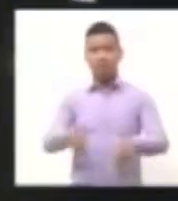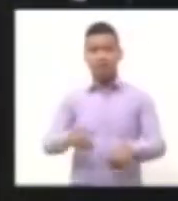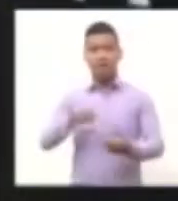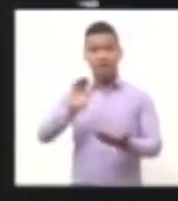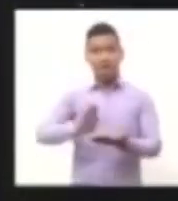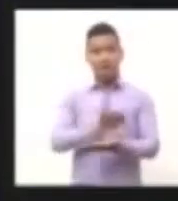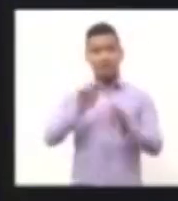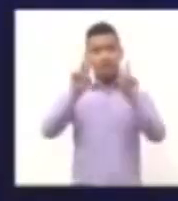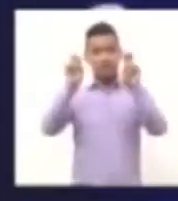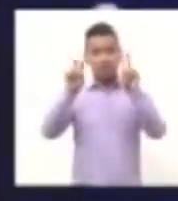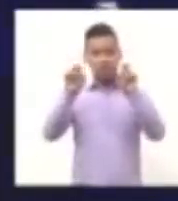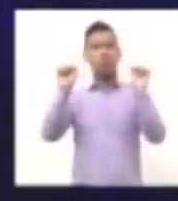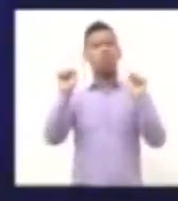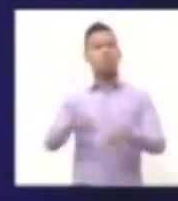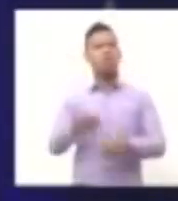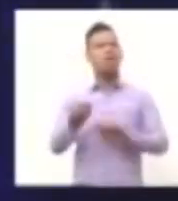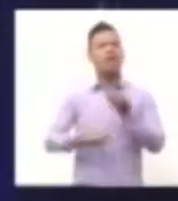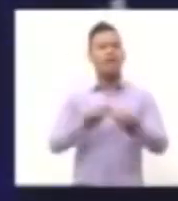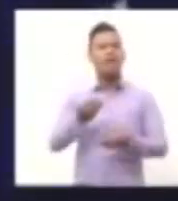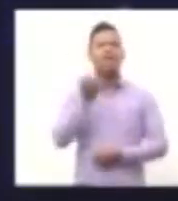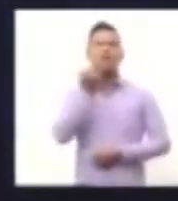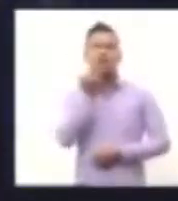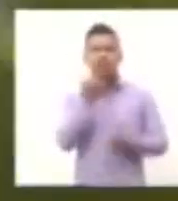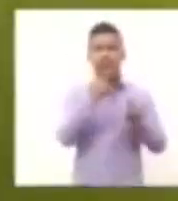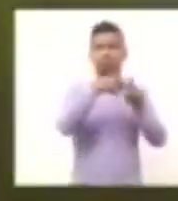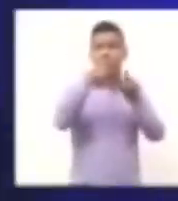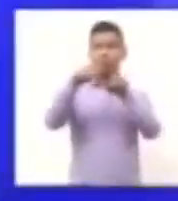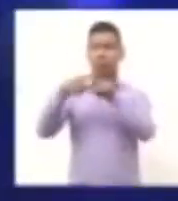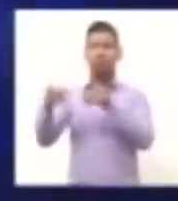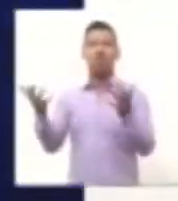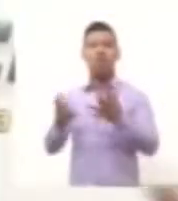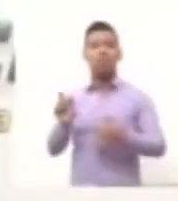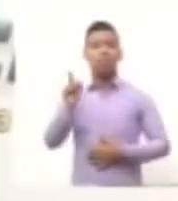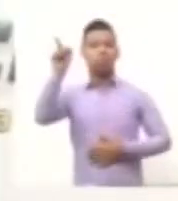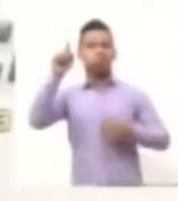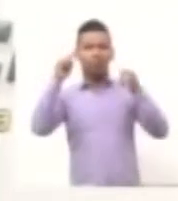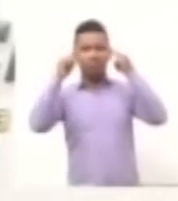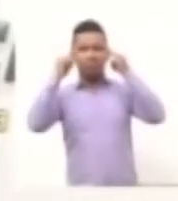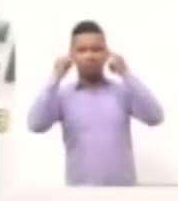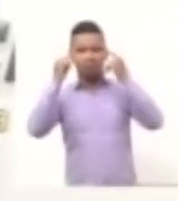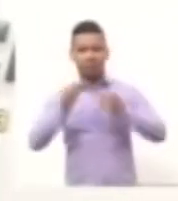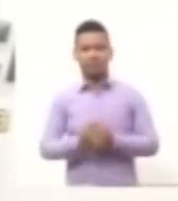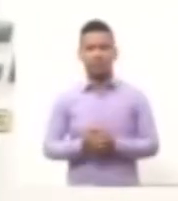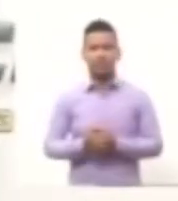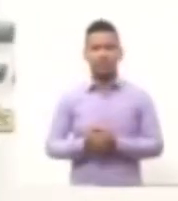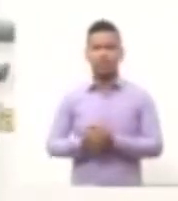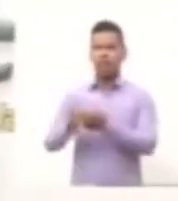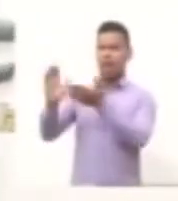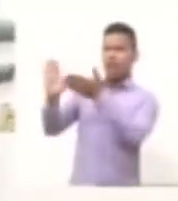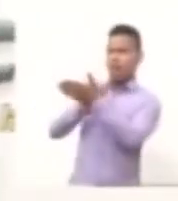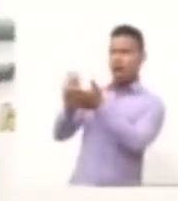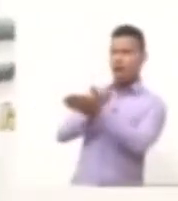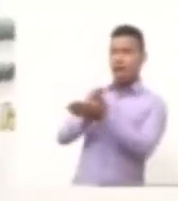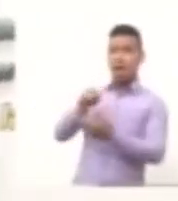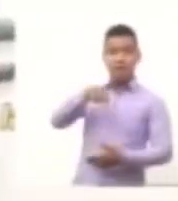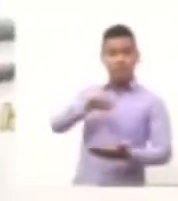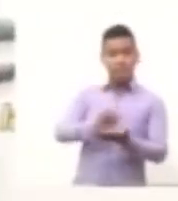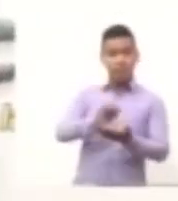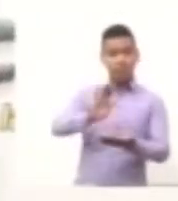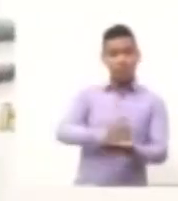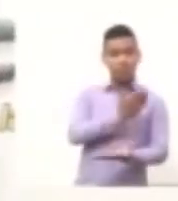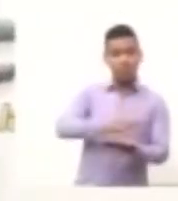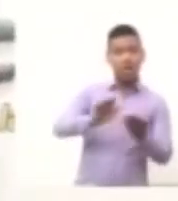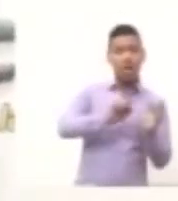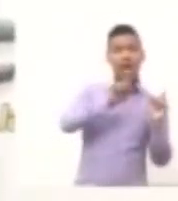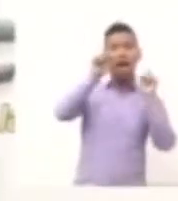del idioma, llegando a poner a bailar a las mujeres de Corea del Sur. Nos llega un comunicado de que está sonando en un país tan lejano como